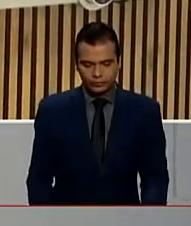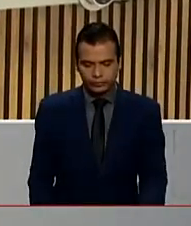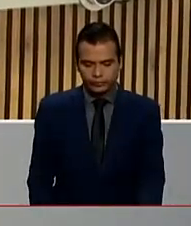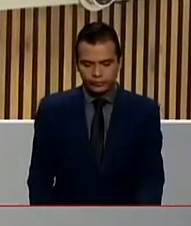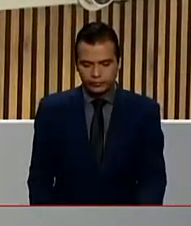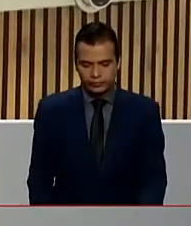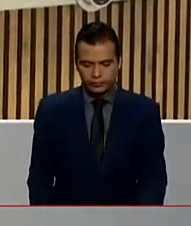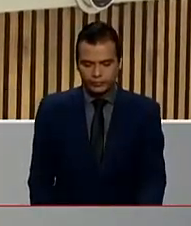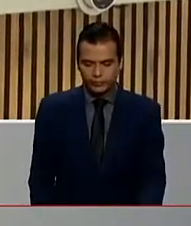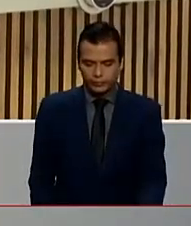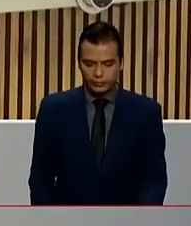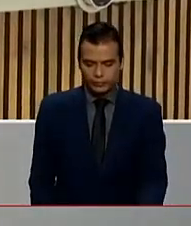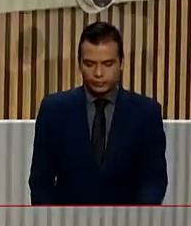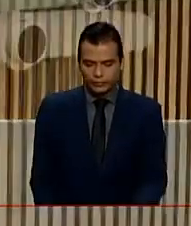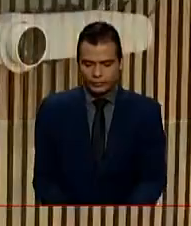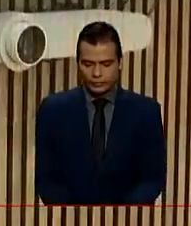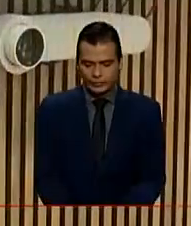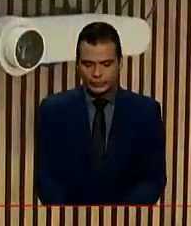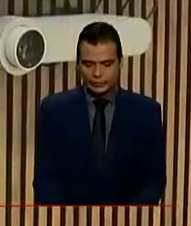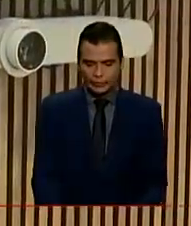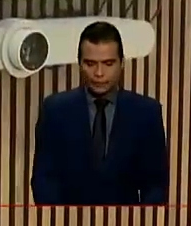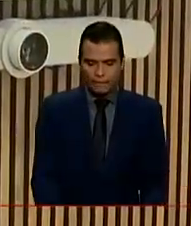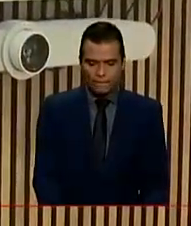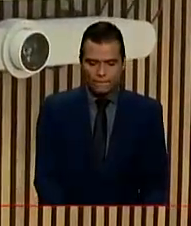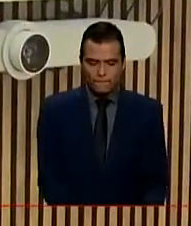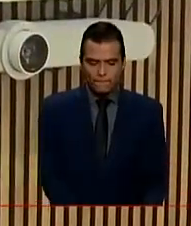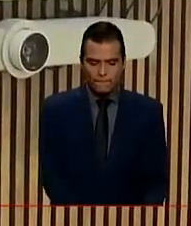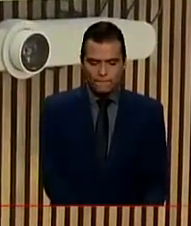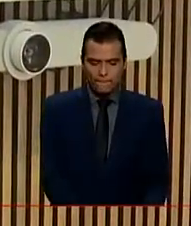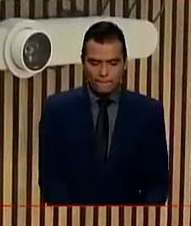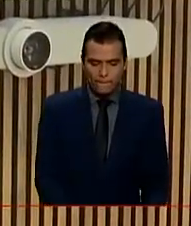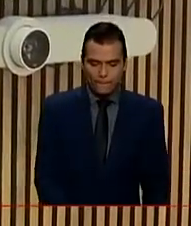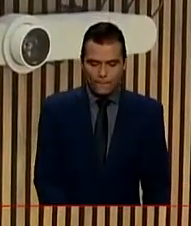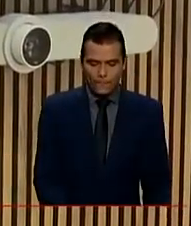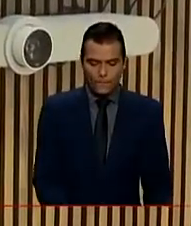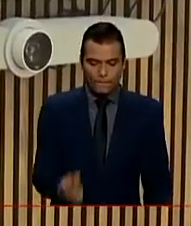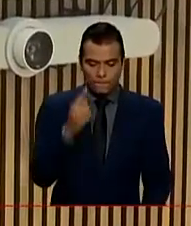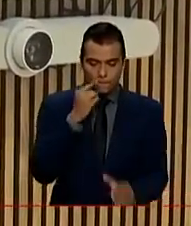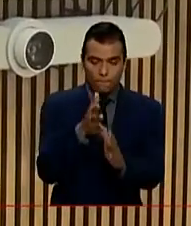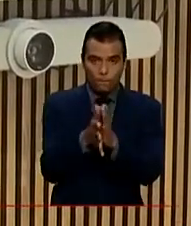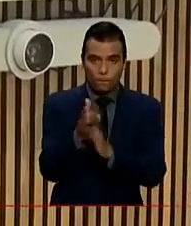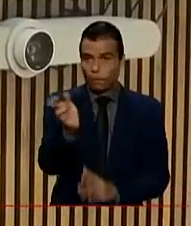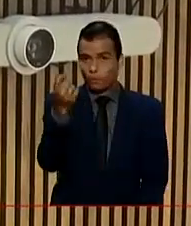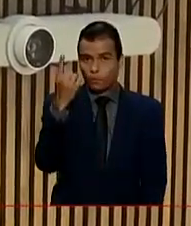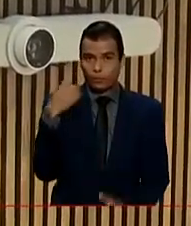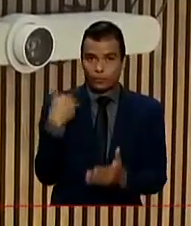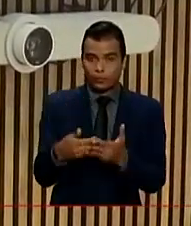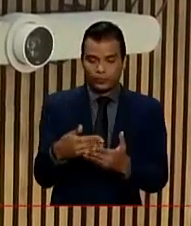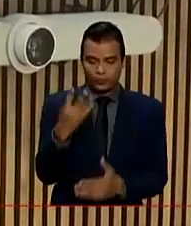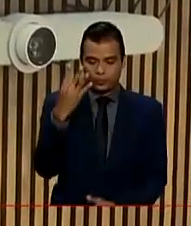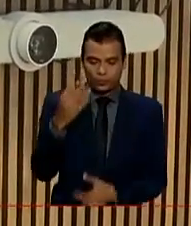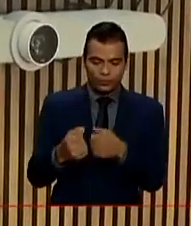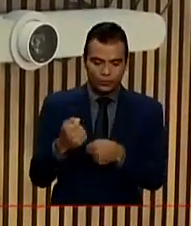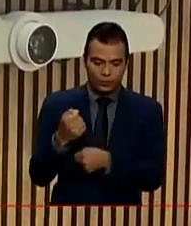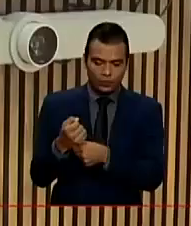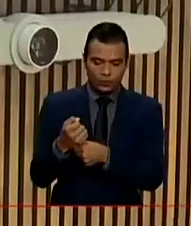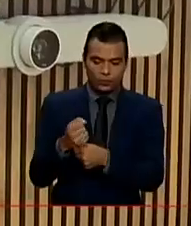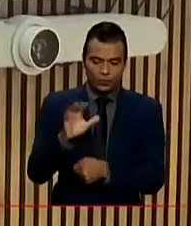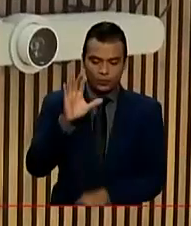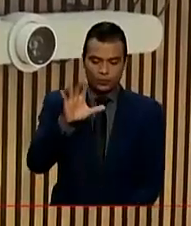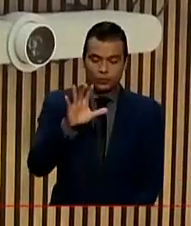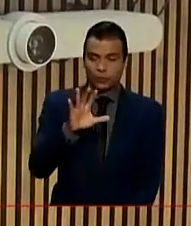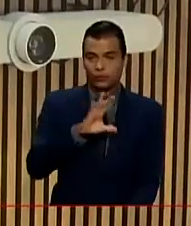Gigi, Judy, buenos días. Pues mire, por primera vez en 4 años, Cali salió del top 3 de este